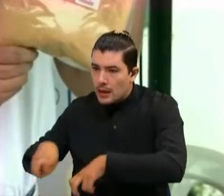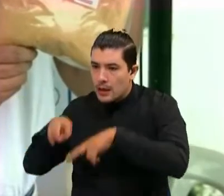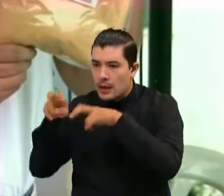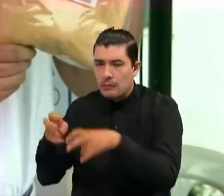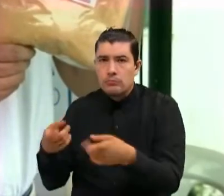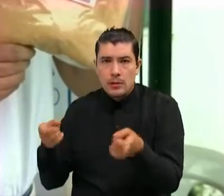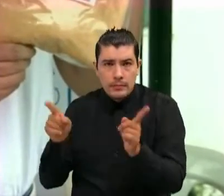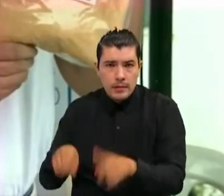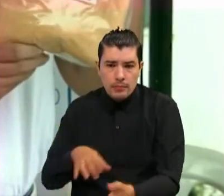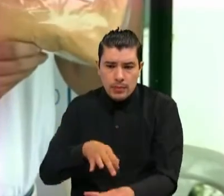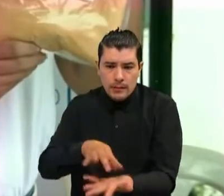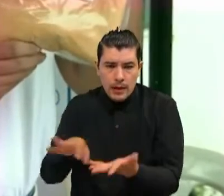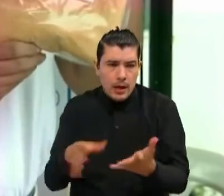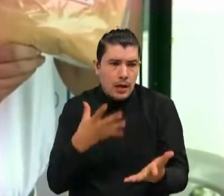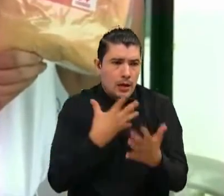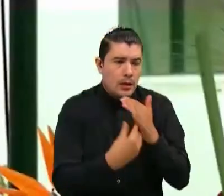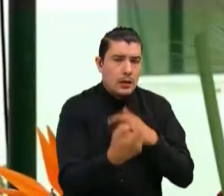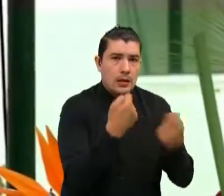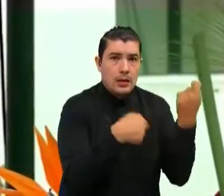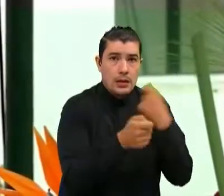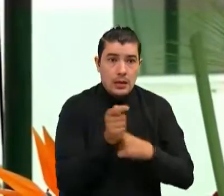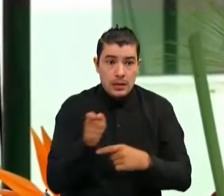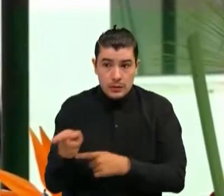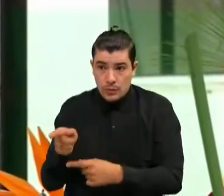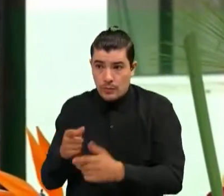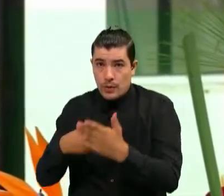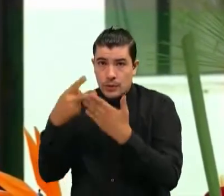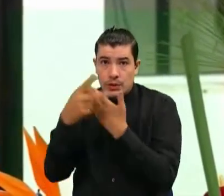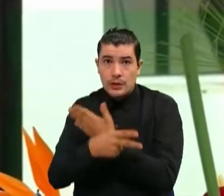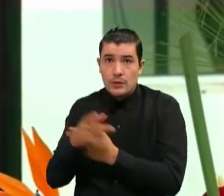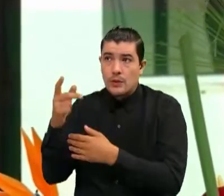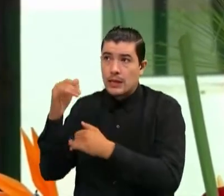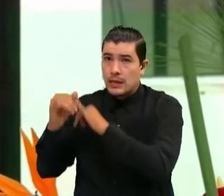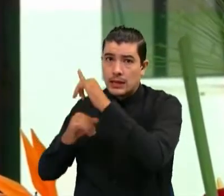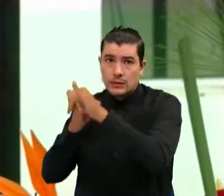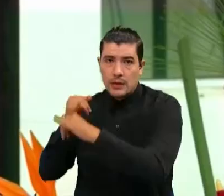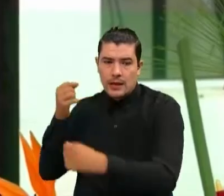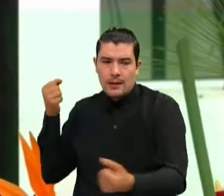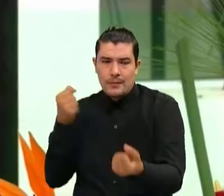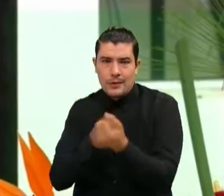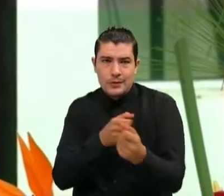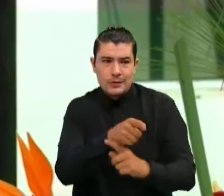recibe aportes económicos internacionales que permite pagarle renta a los antiguos